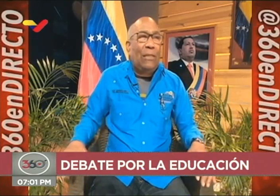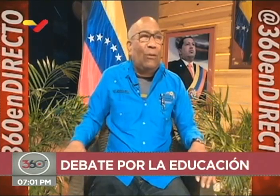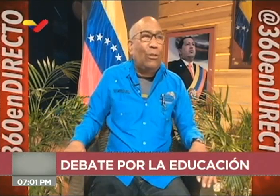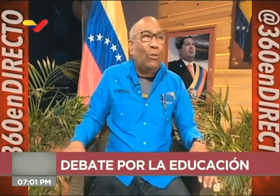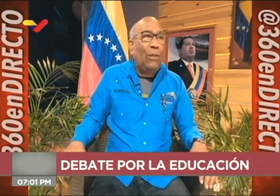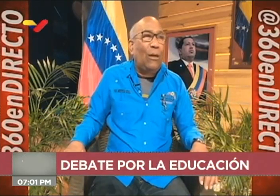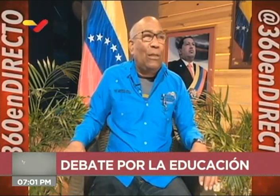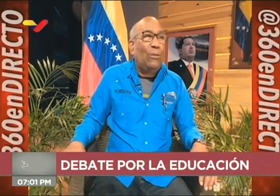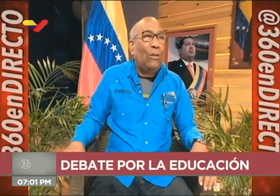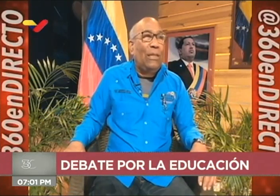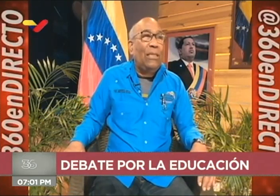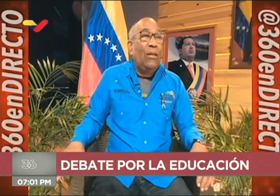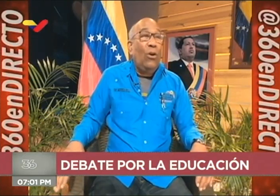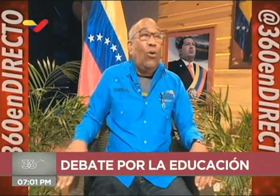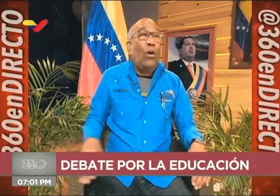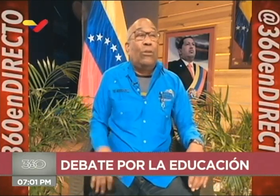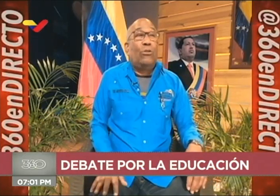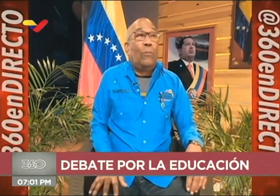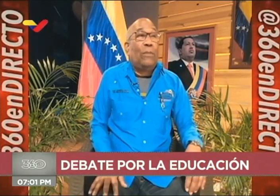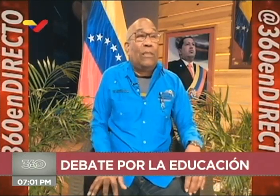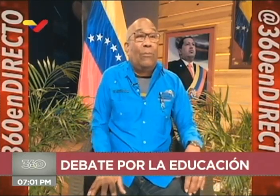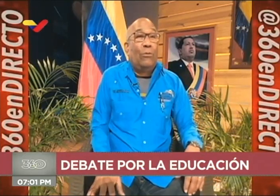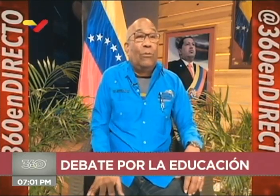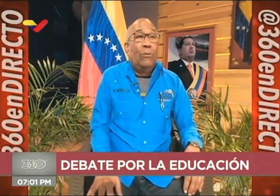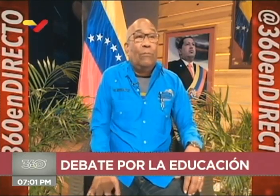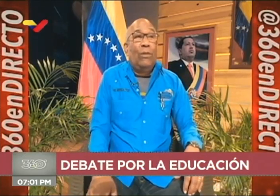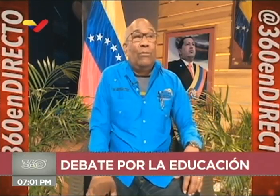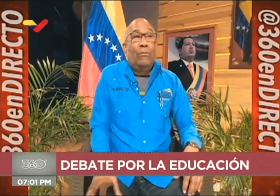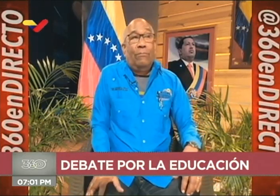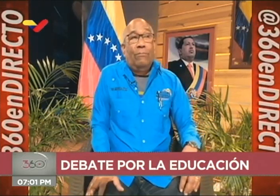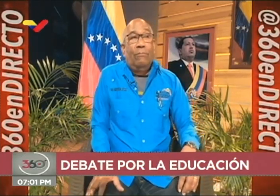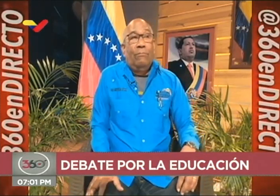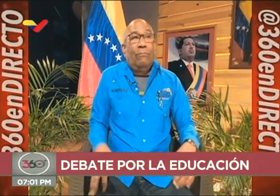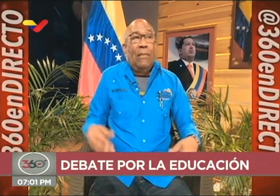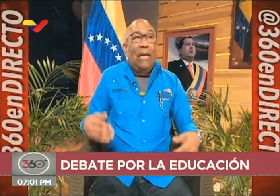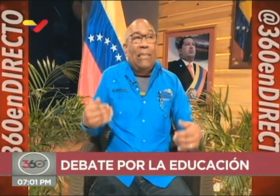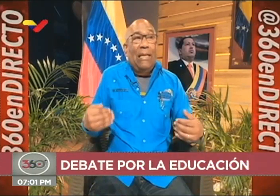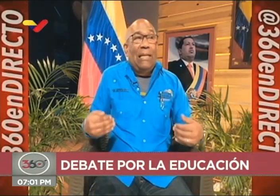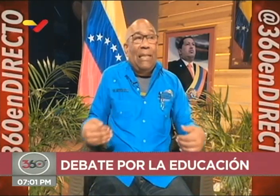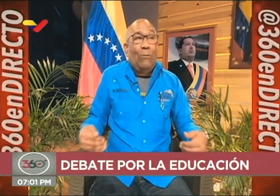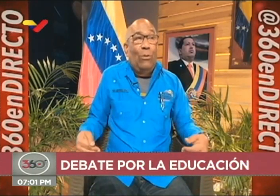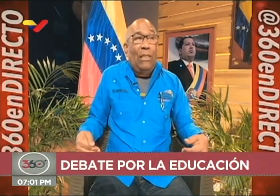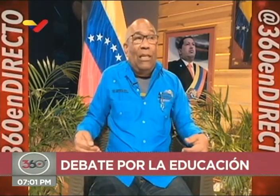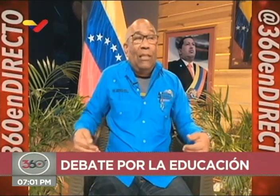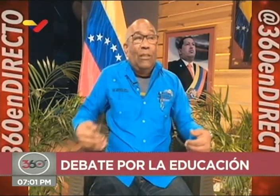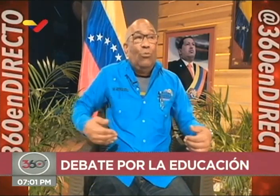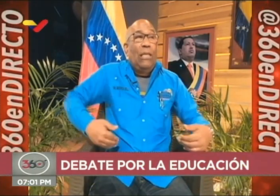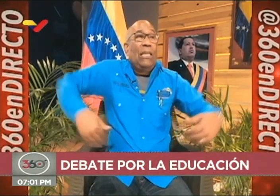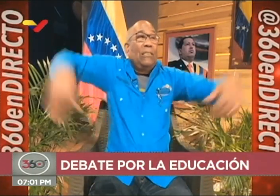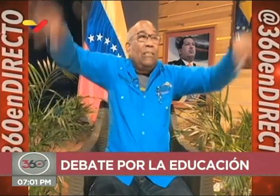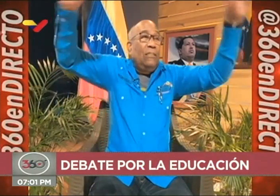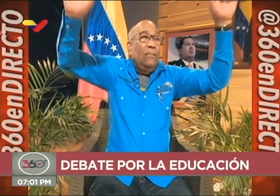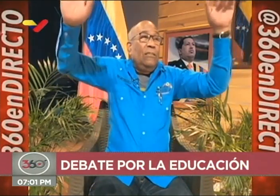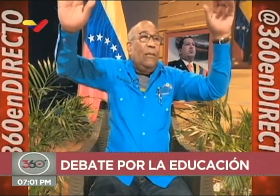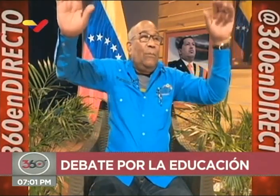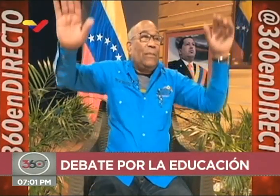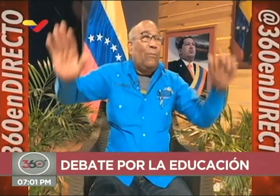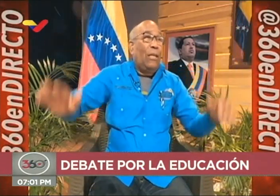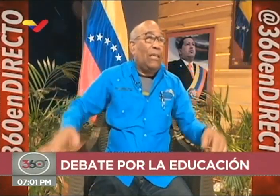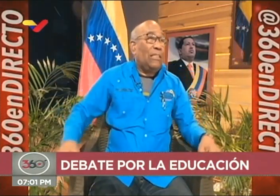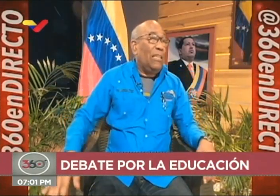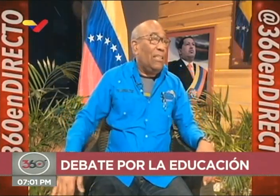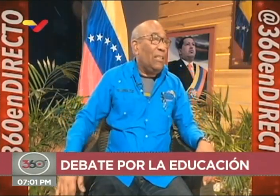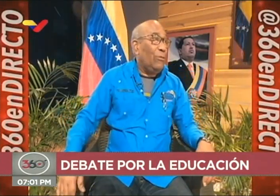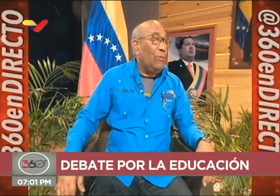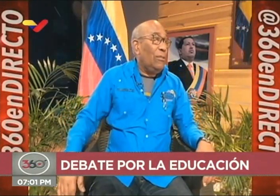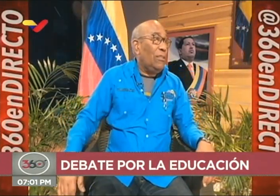más nada, con darle continuidad como el año que viene, o que nosotros pensemos, bueno, hasta que uno diga, no hay clase, y